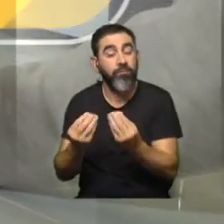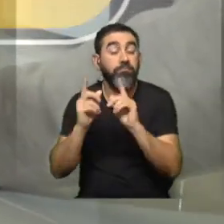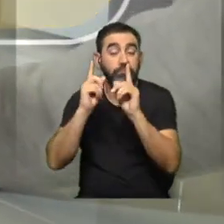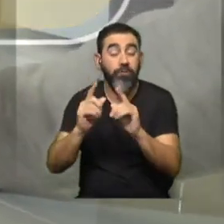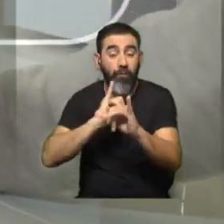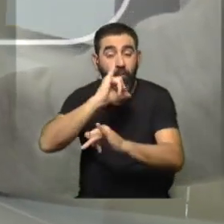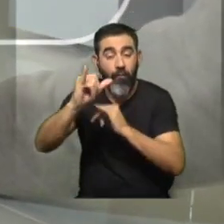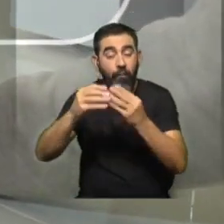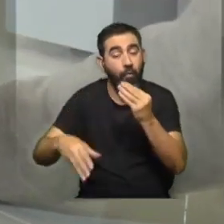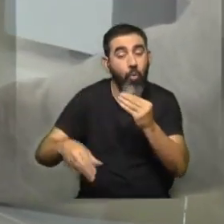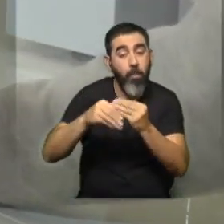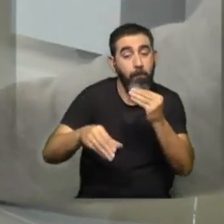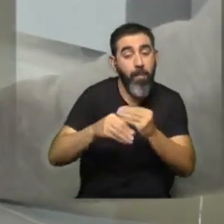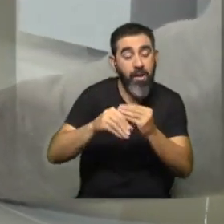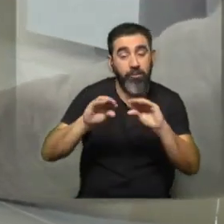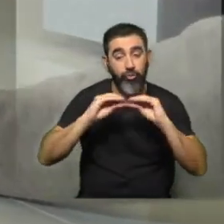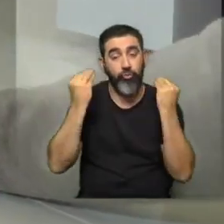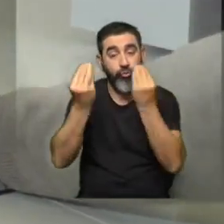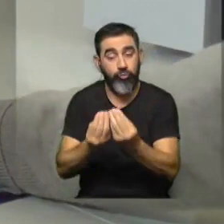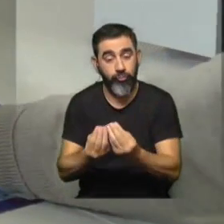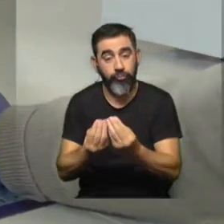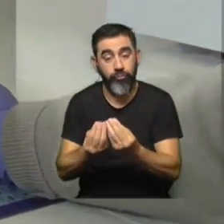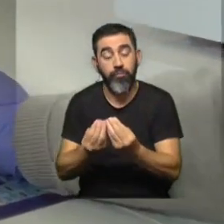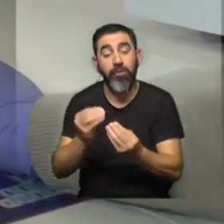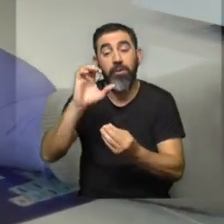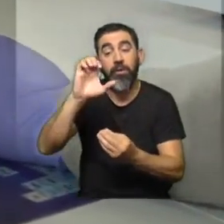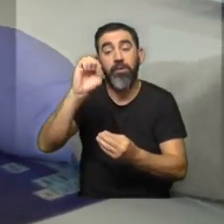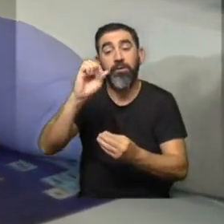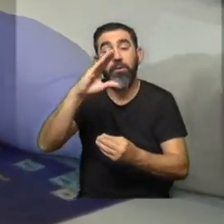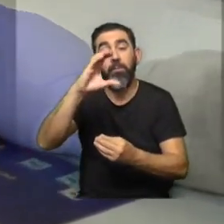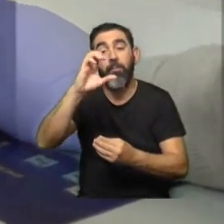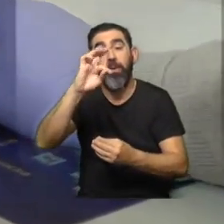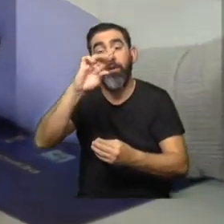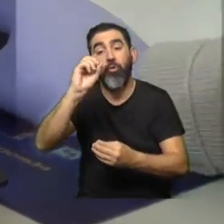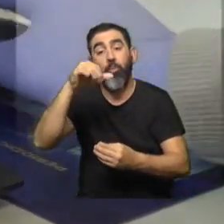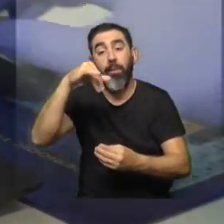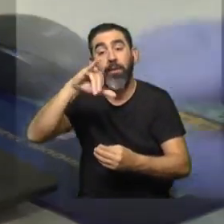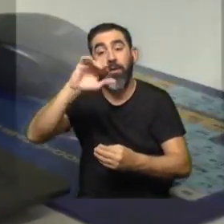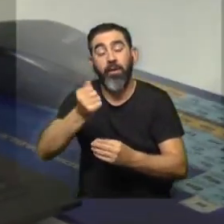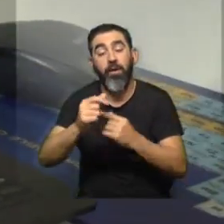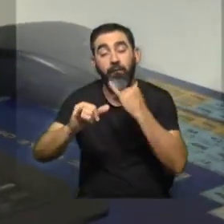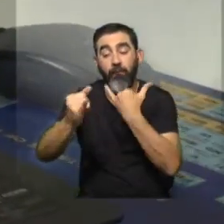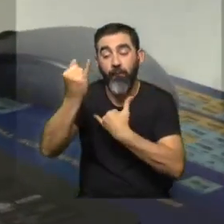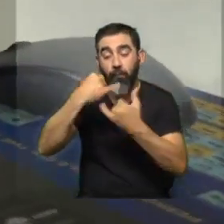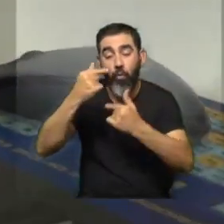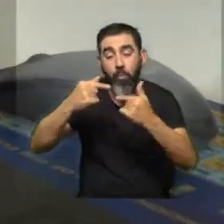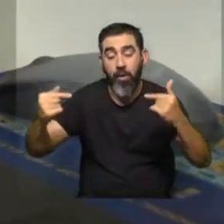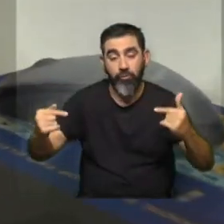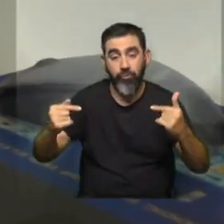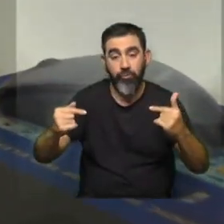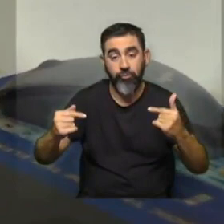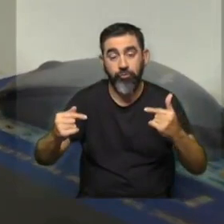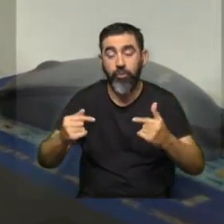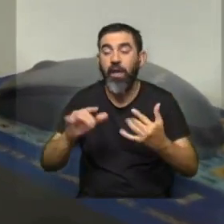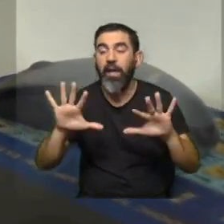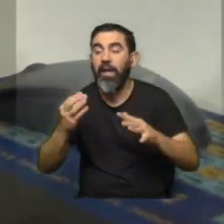dar información complementaria, es que, por ejemplo, para espectrometría Raman vamos a buscar información sobre materiales orgánicos, qué